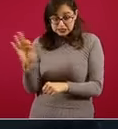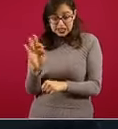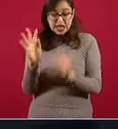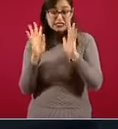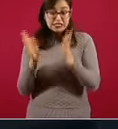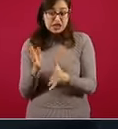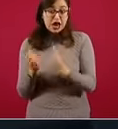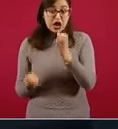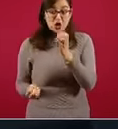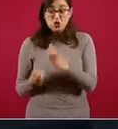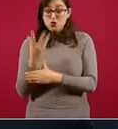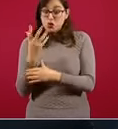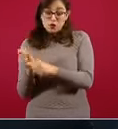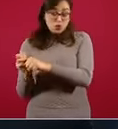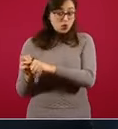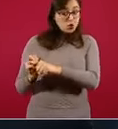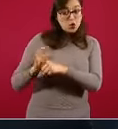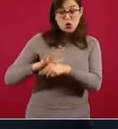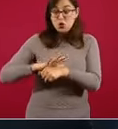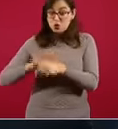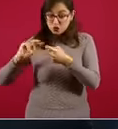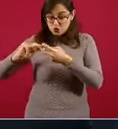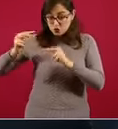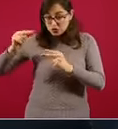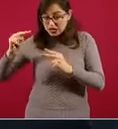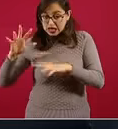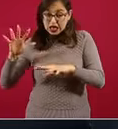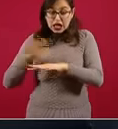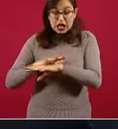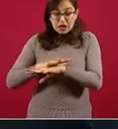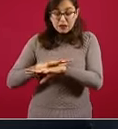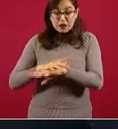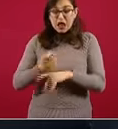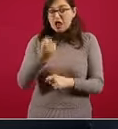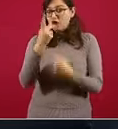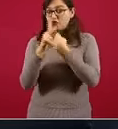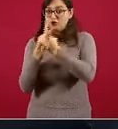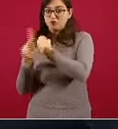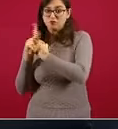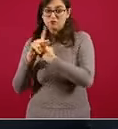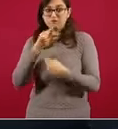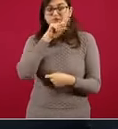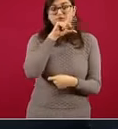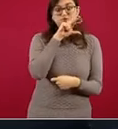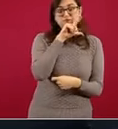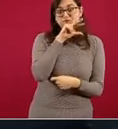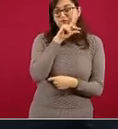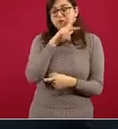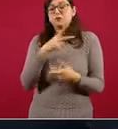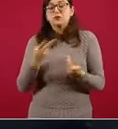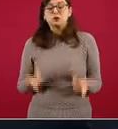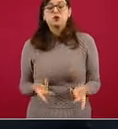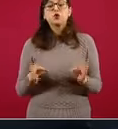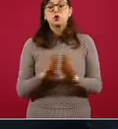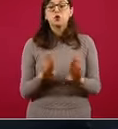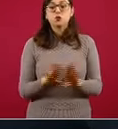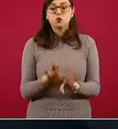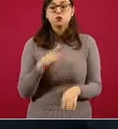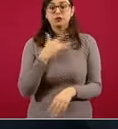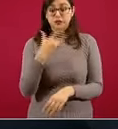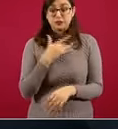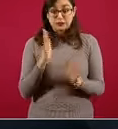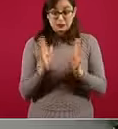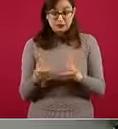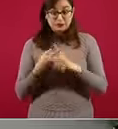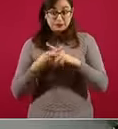ya esta cepa preocupante para algunos países? ¿Cómo están haciendo este